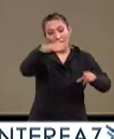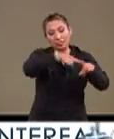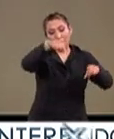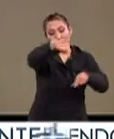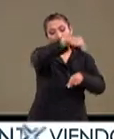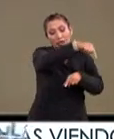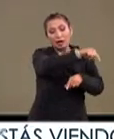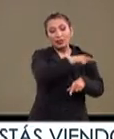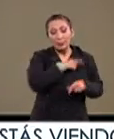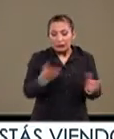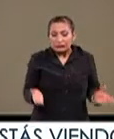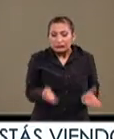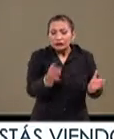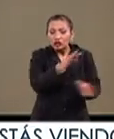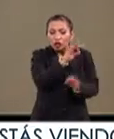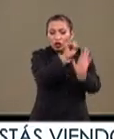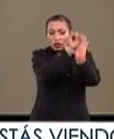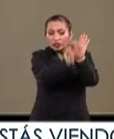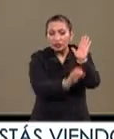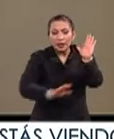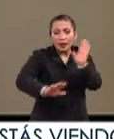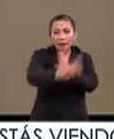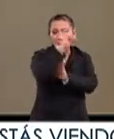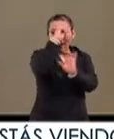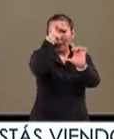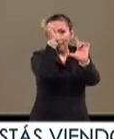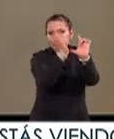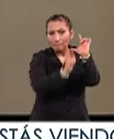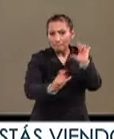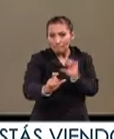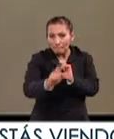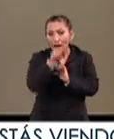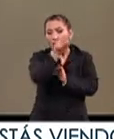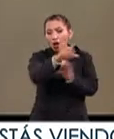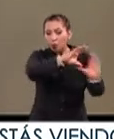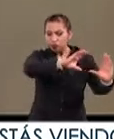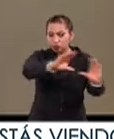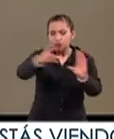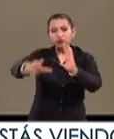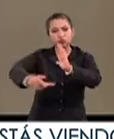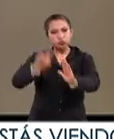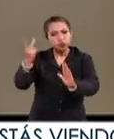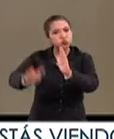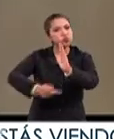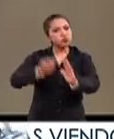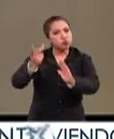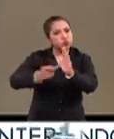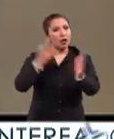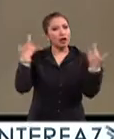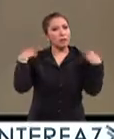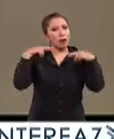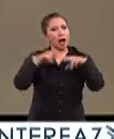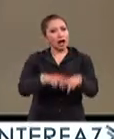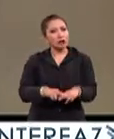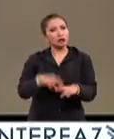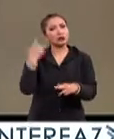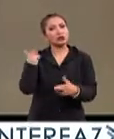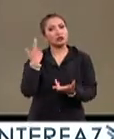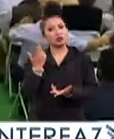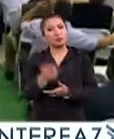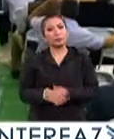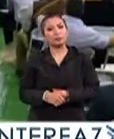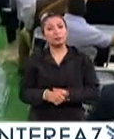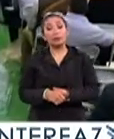debemos impulsar todo un sistema nacional de formación continua del magisterio y de